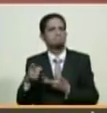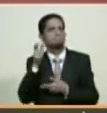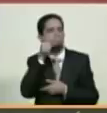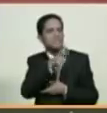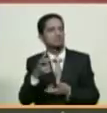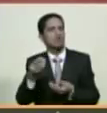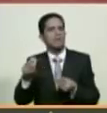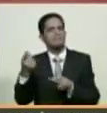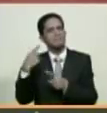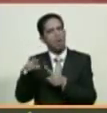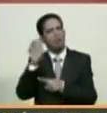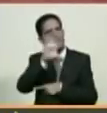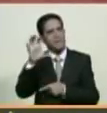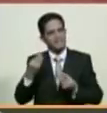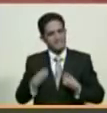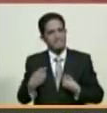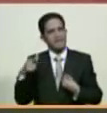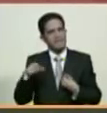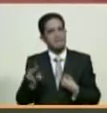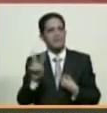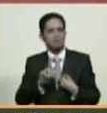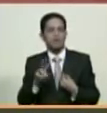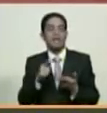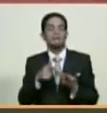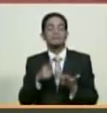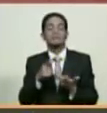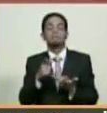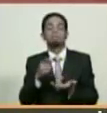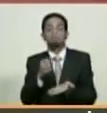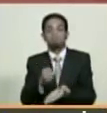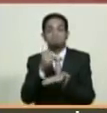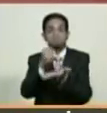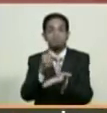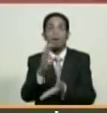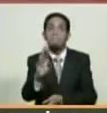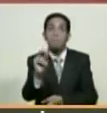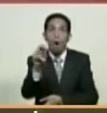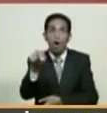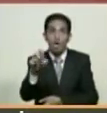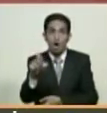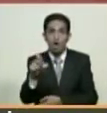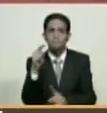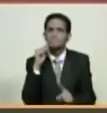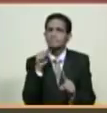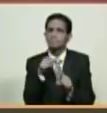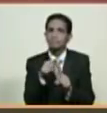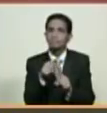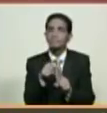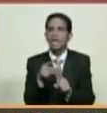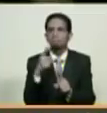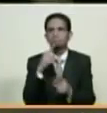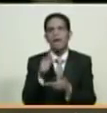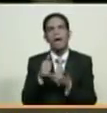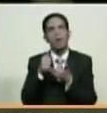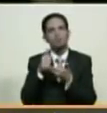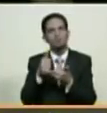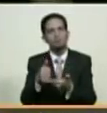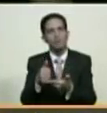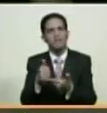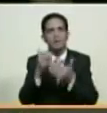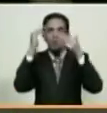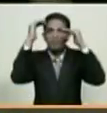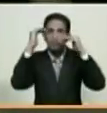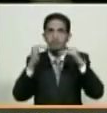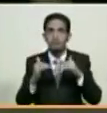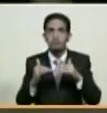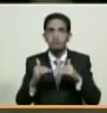Venezuela. El sistema de bonos fue ideado para enfrentar la brutal guerra económica que nos